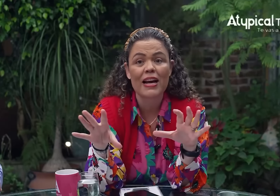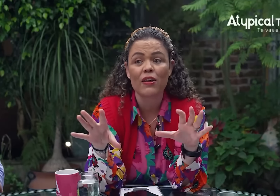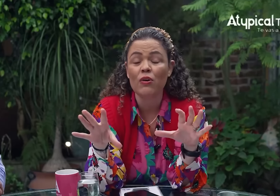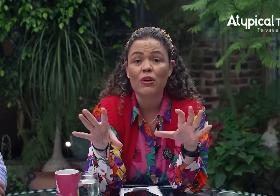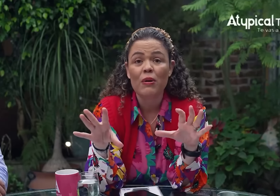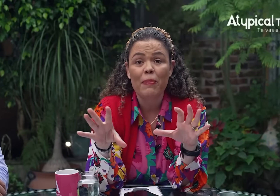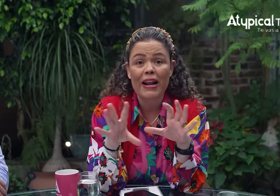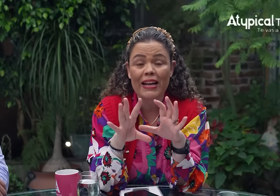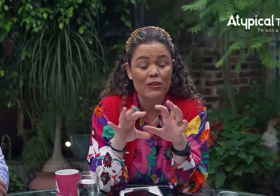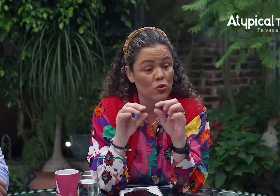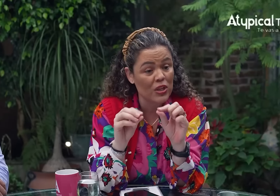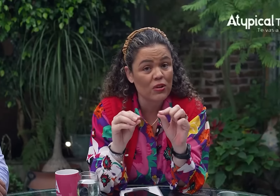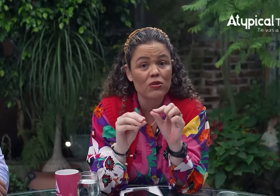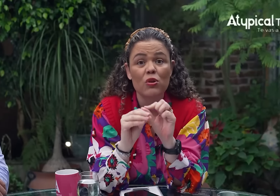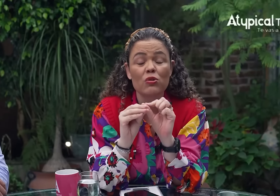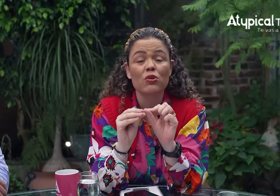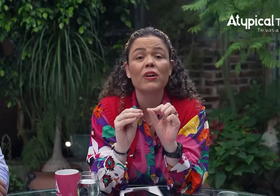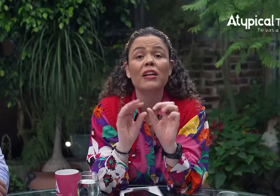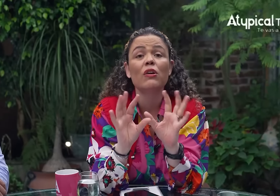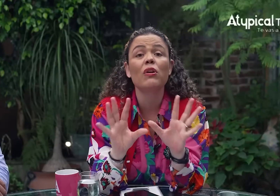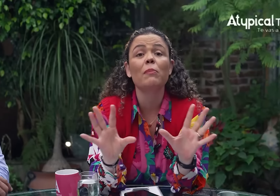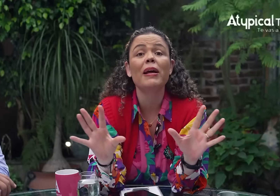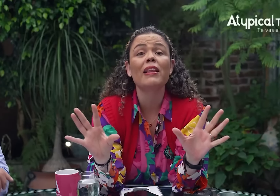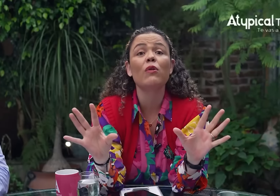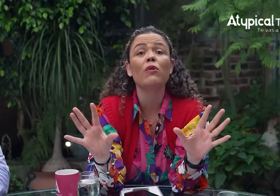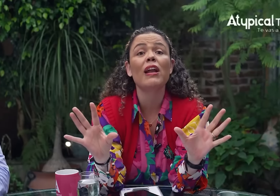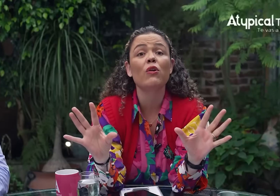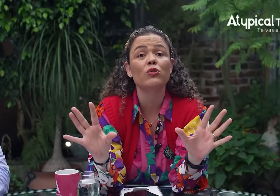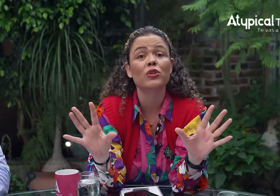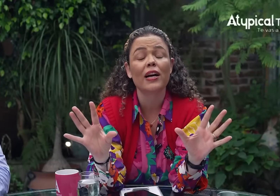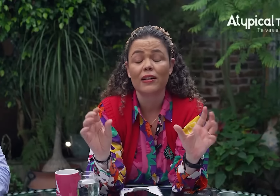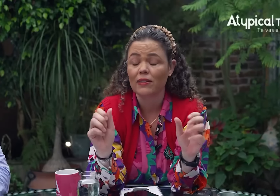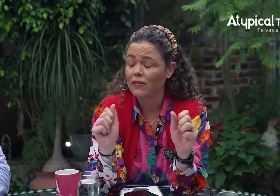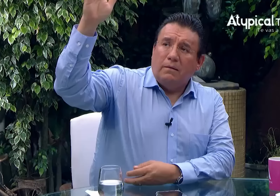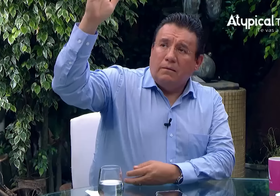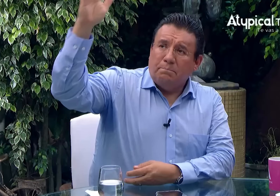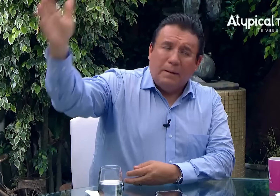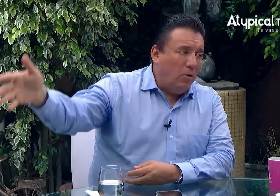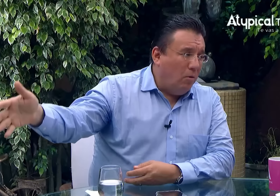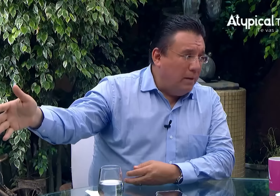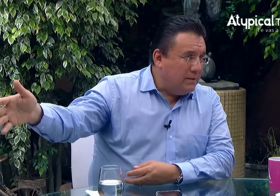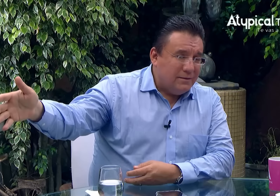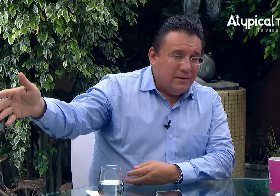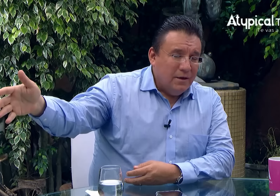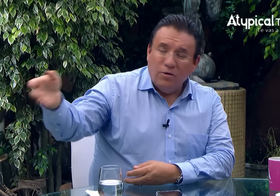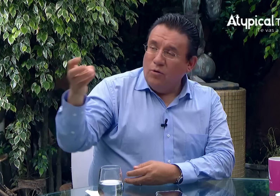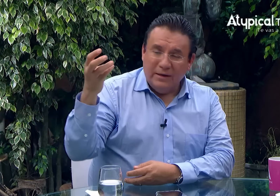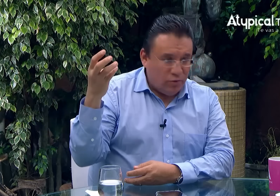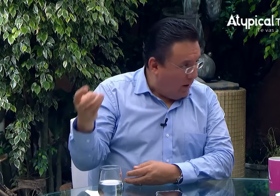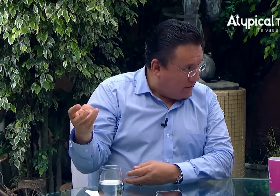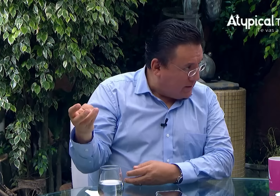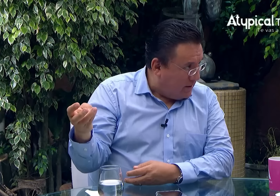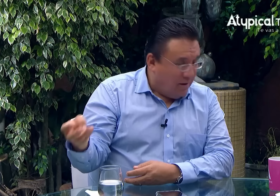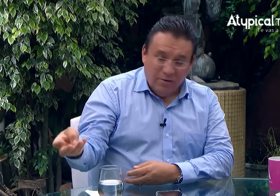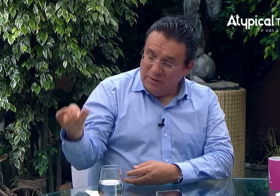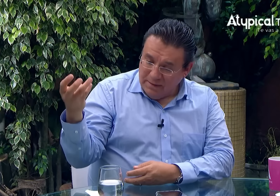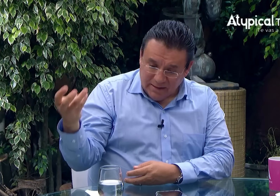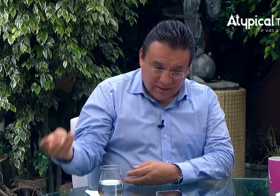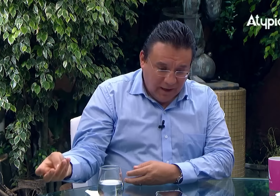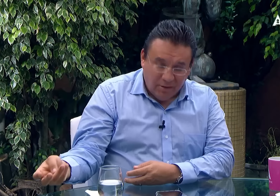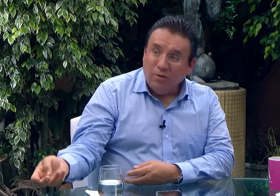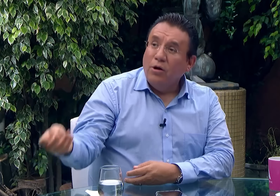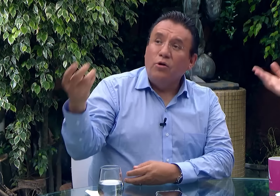necesario para que a sus hijos no los toquen ni con, sí, el pétalo de una rosa. Pero Mariana, Pablo Gómez no es juez, no